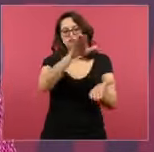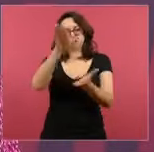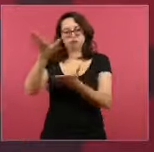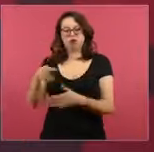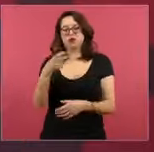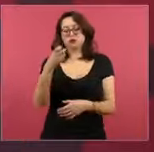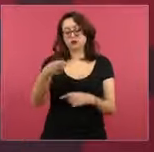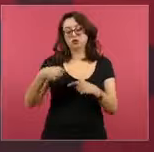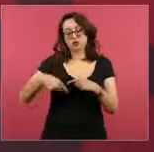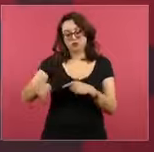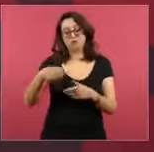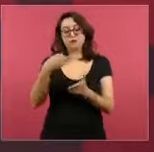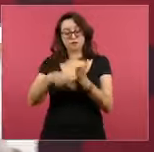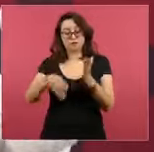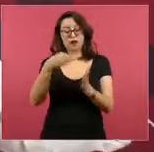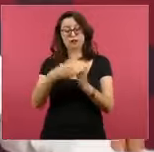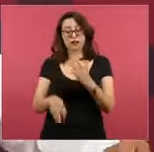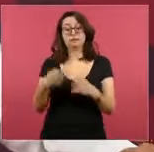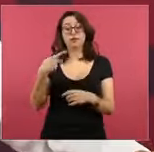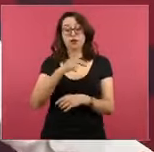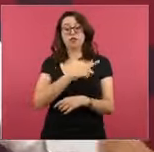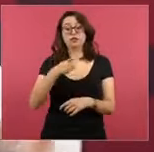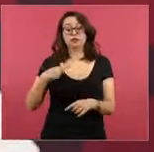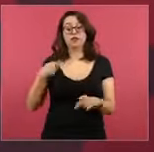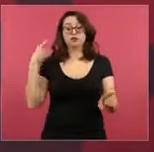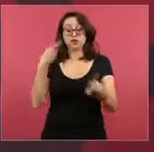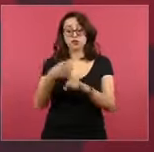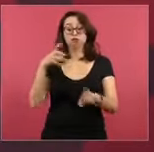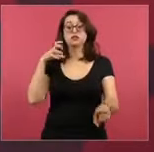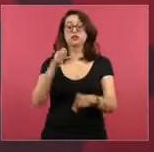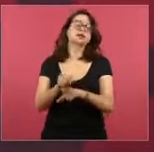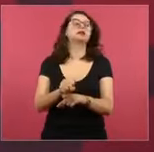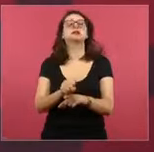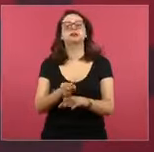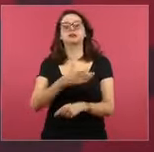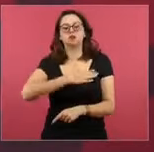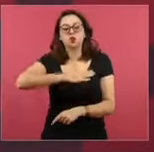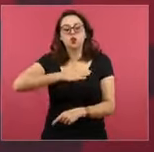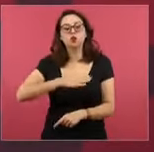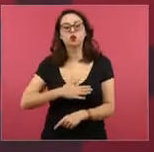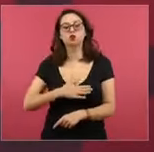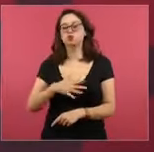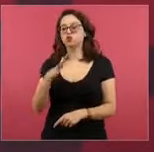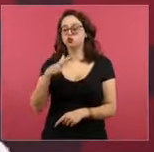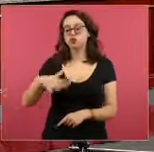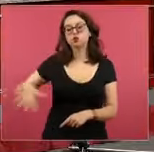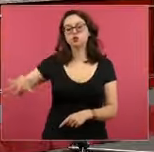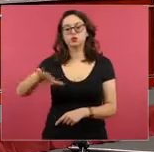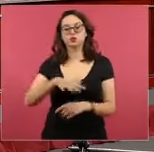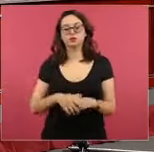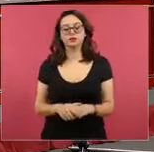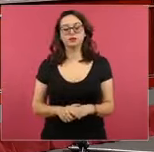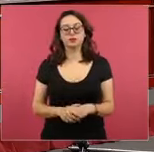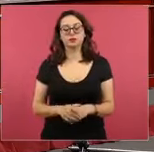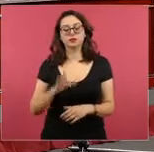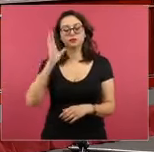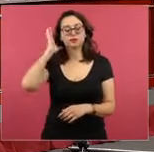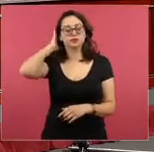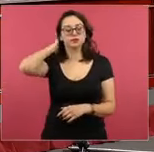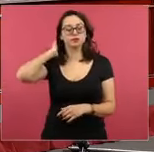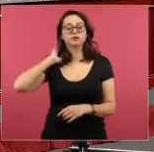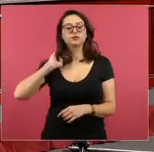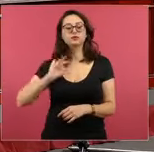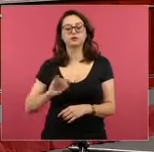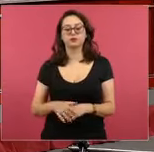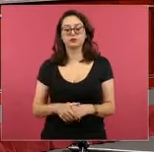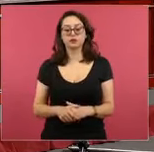a concluir. Es por justicia, por justicia. El Internet, aquí estos codificadores